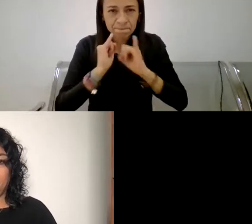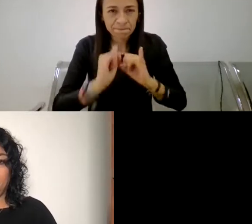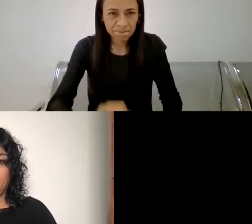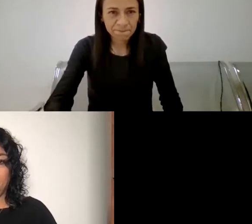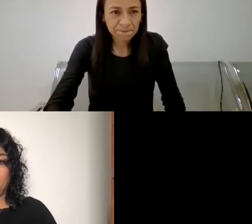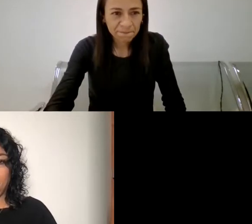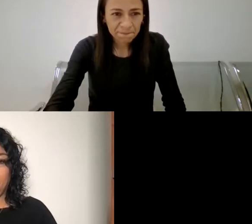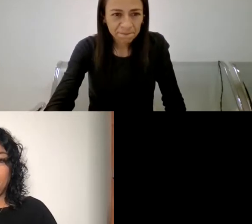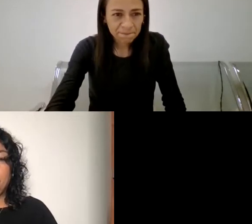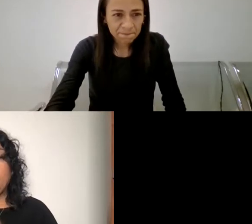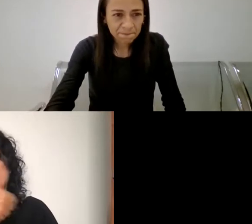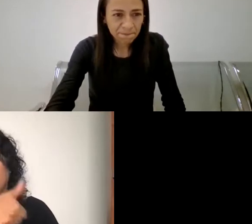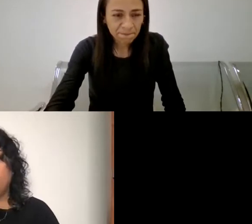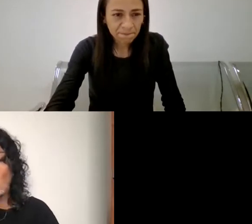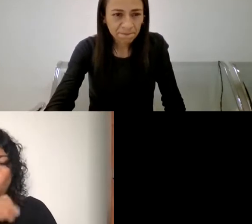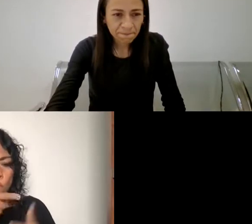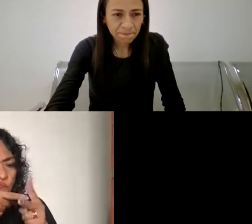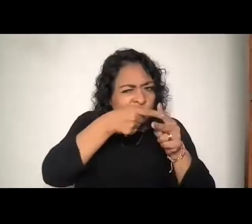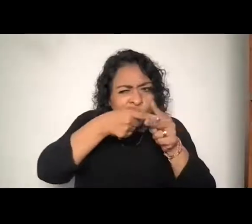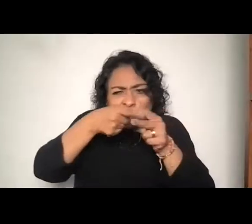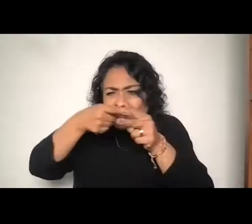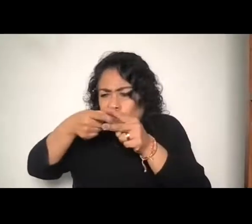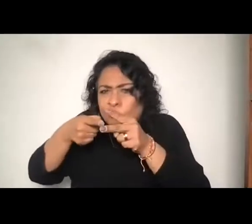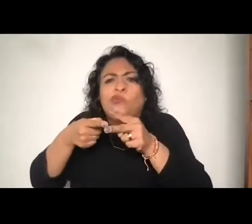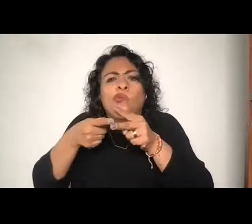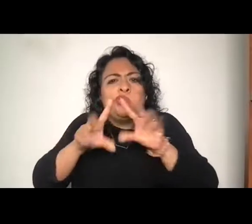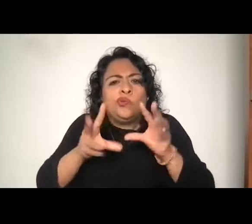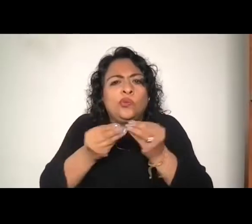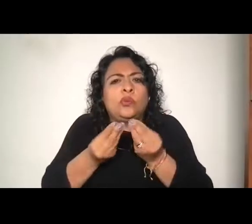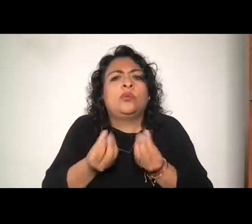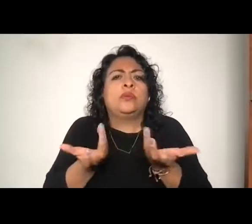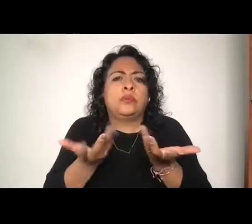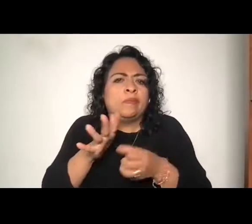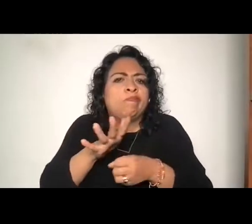propio para la organización de cuál va a ser esta